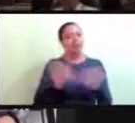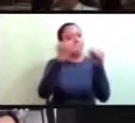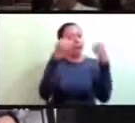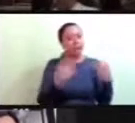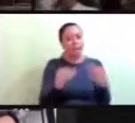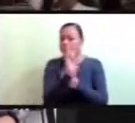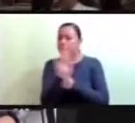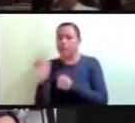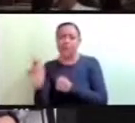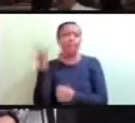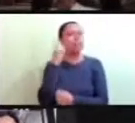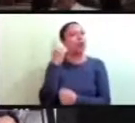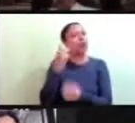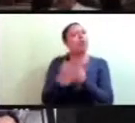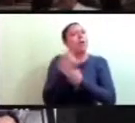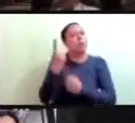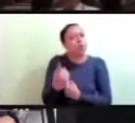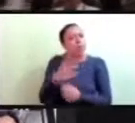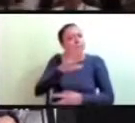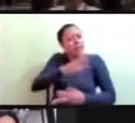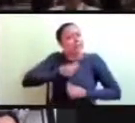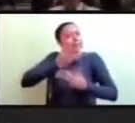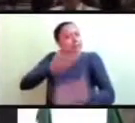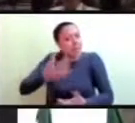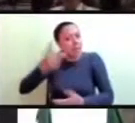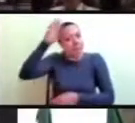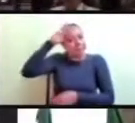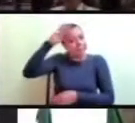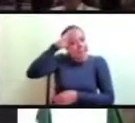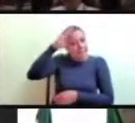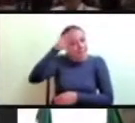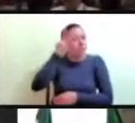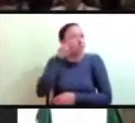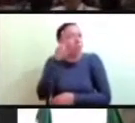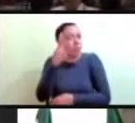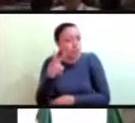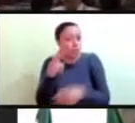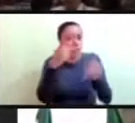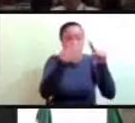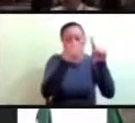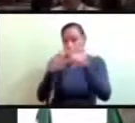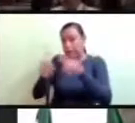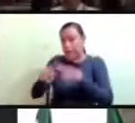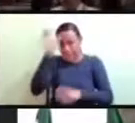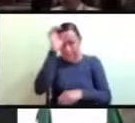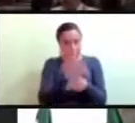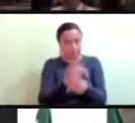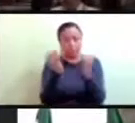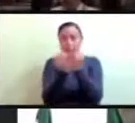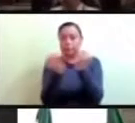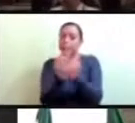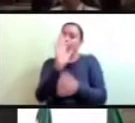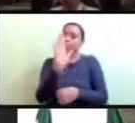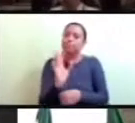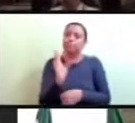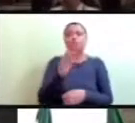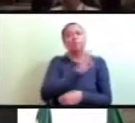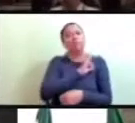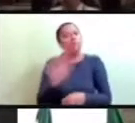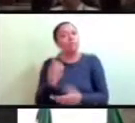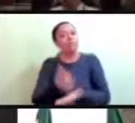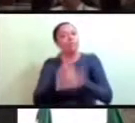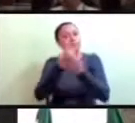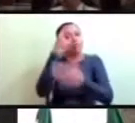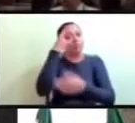la diversidad del pensamiento y cosmovisión entre sociedades y culturas, a la vez que nos invitan a encontrarnos en un diálogo